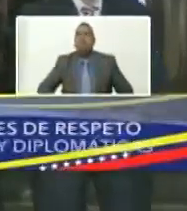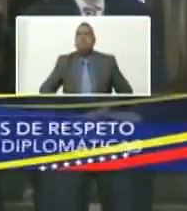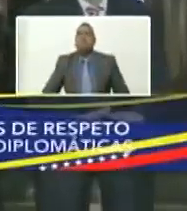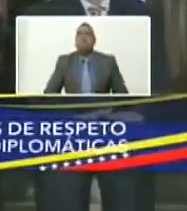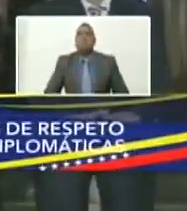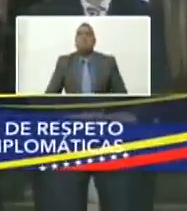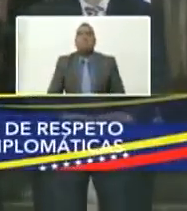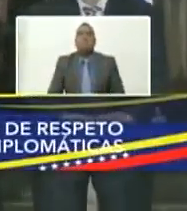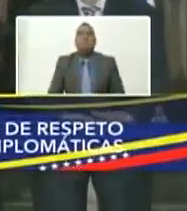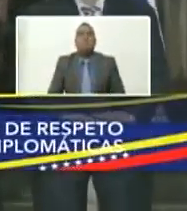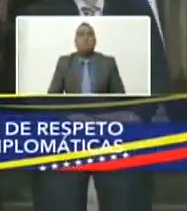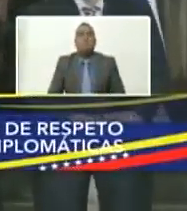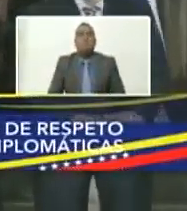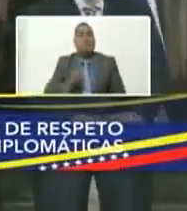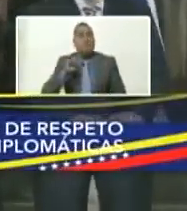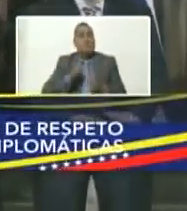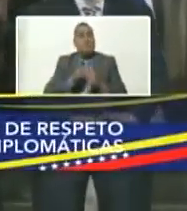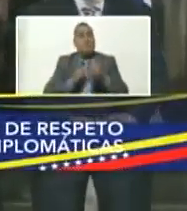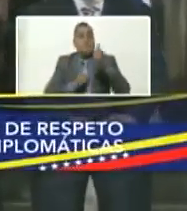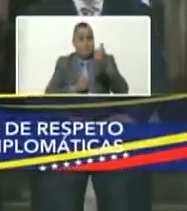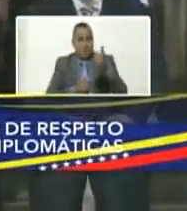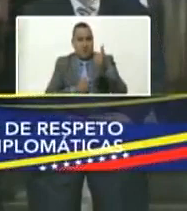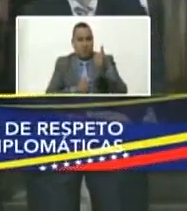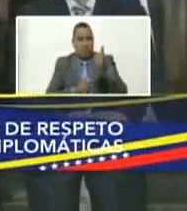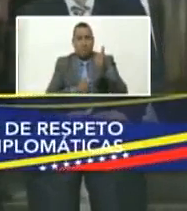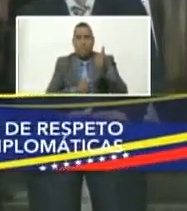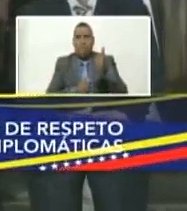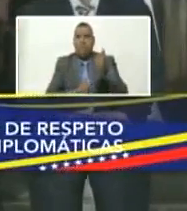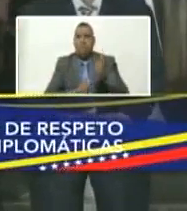Bueno, fíjense ustedes. Primero,